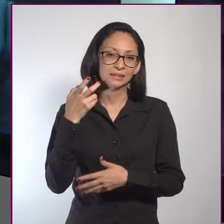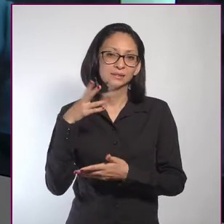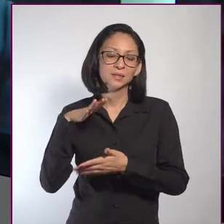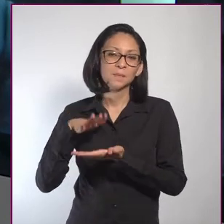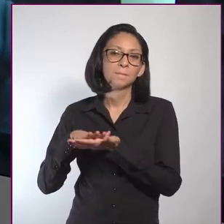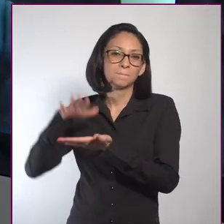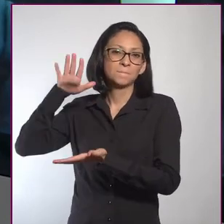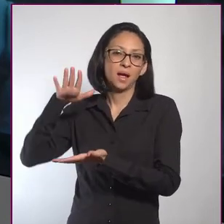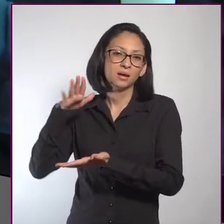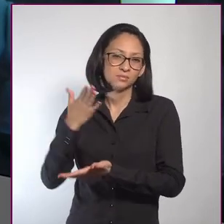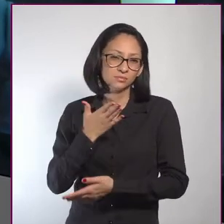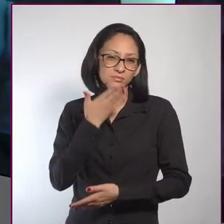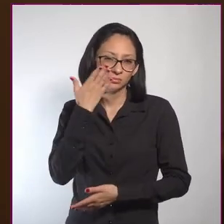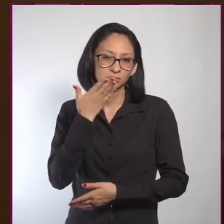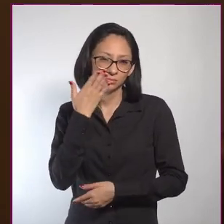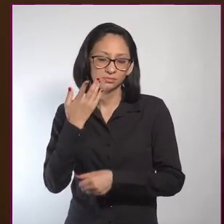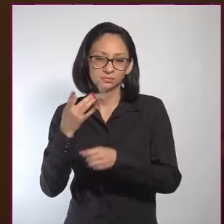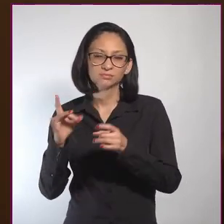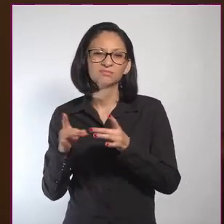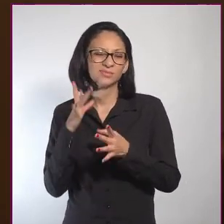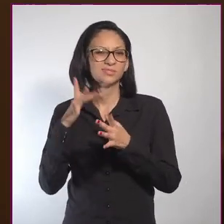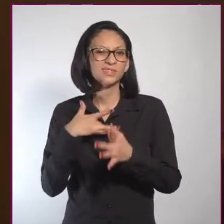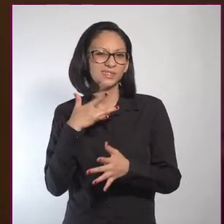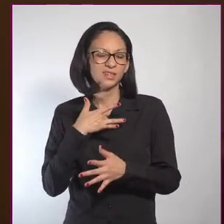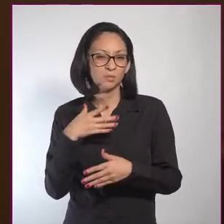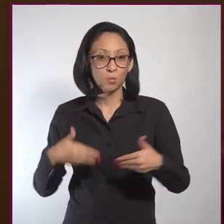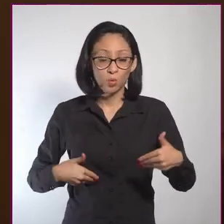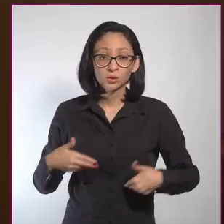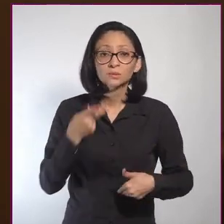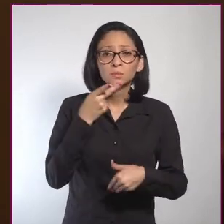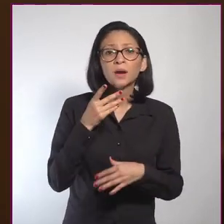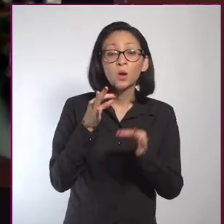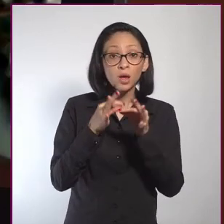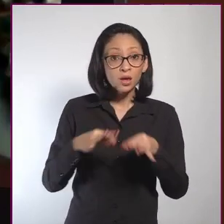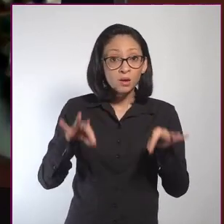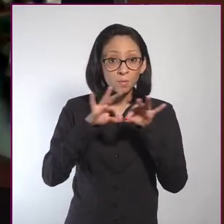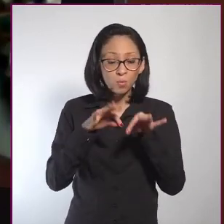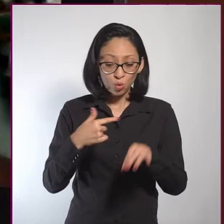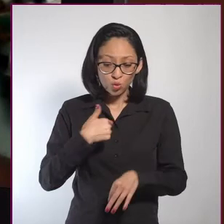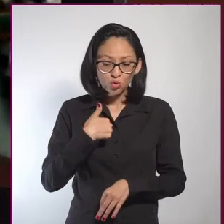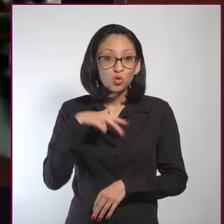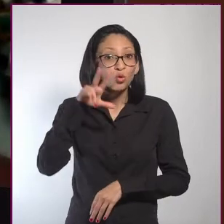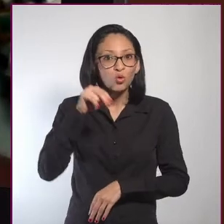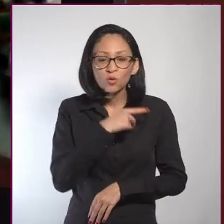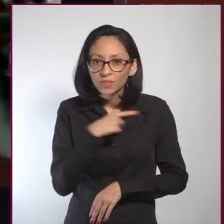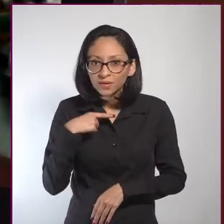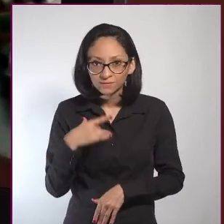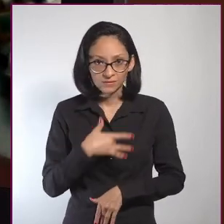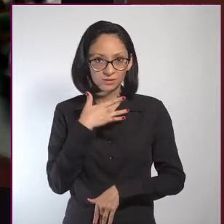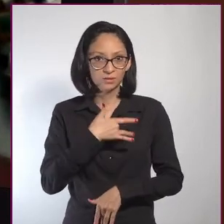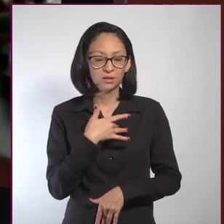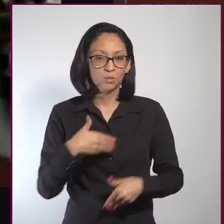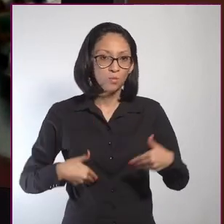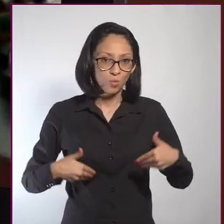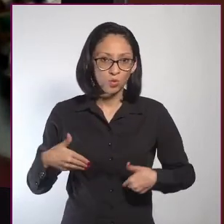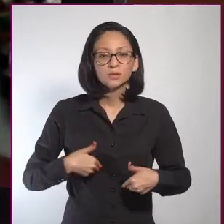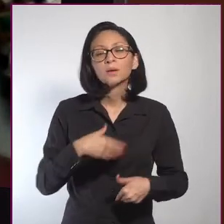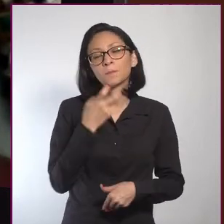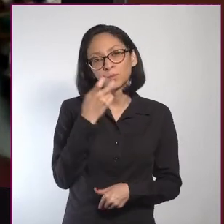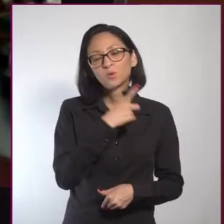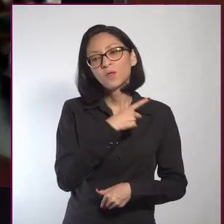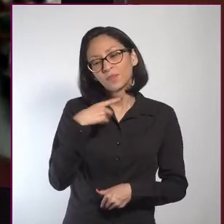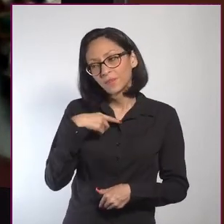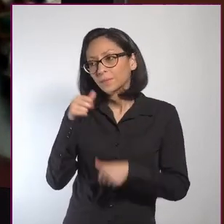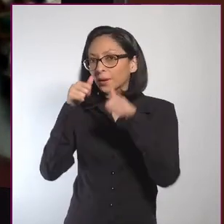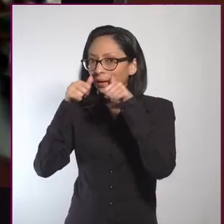las molestias más comunes. Lo importante es que uno no tenga molestias. A través de las mediciones oportunas en casa,